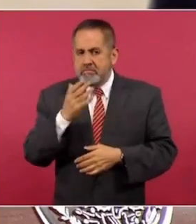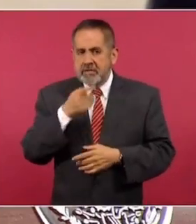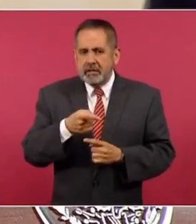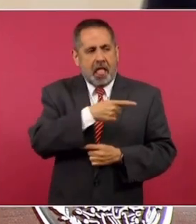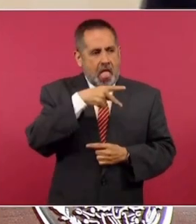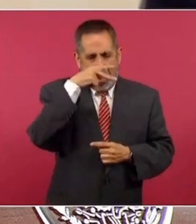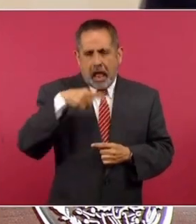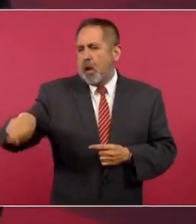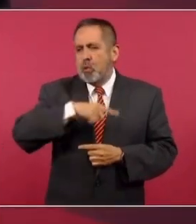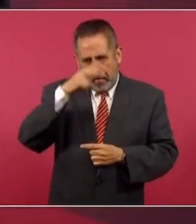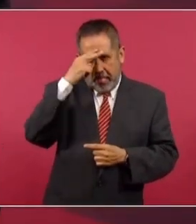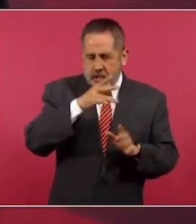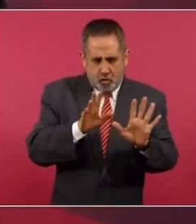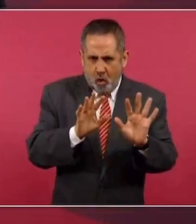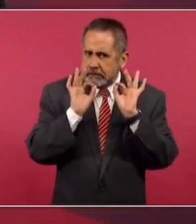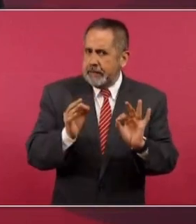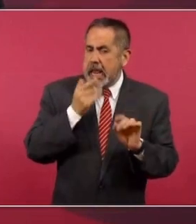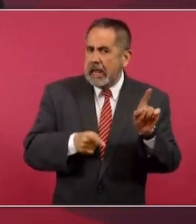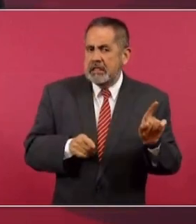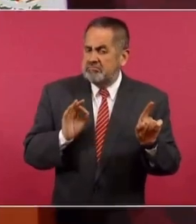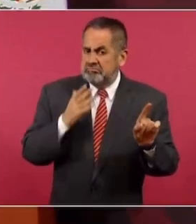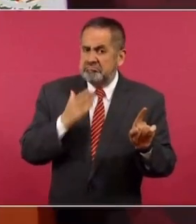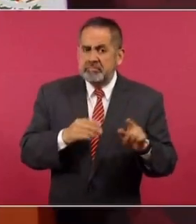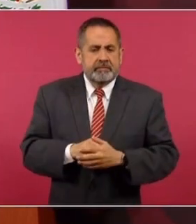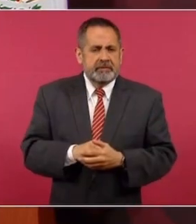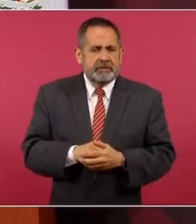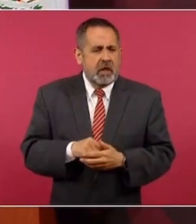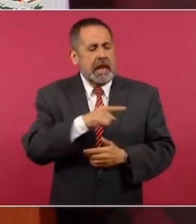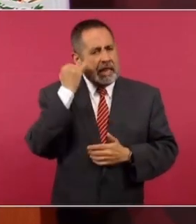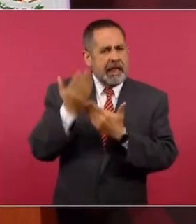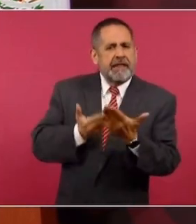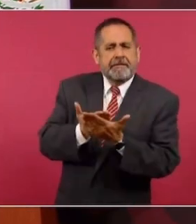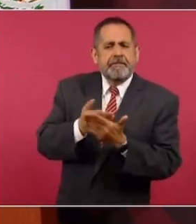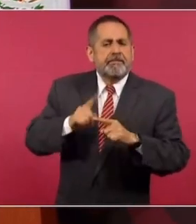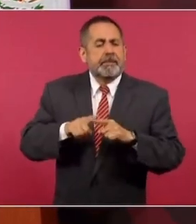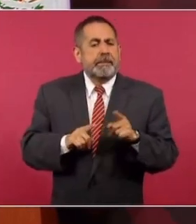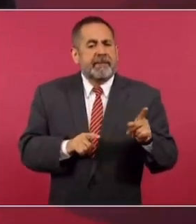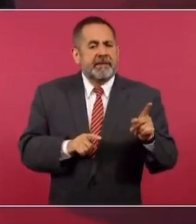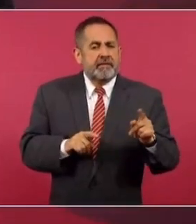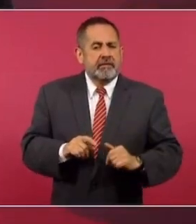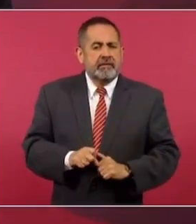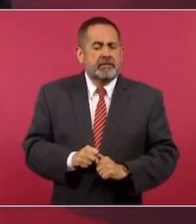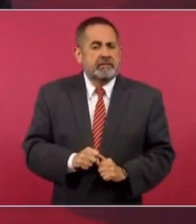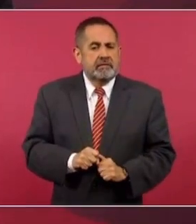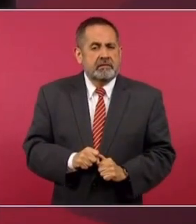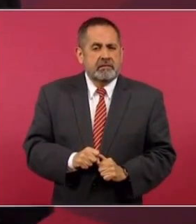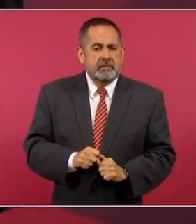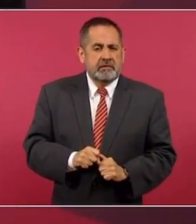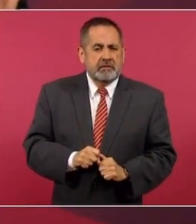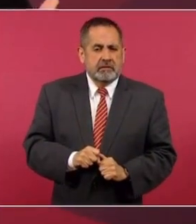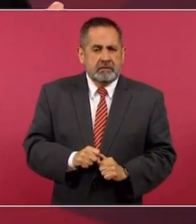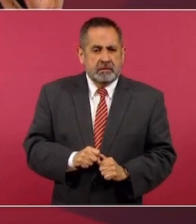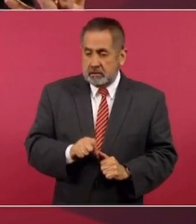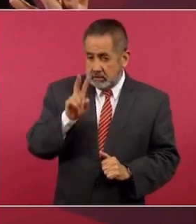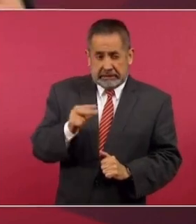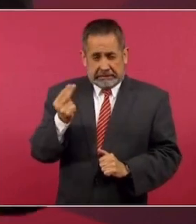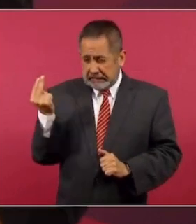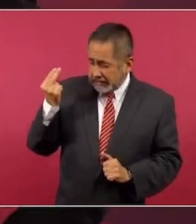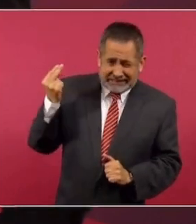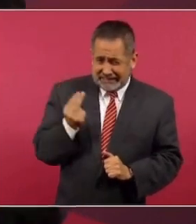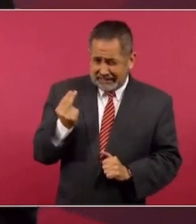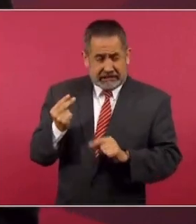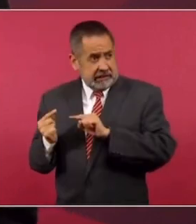se malinterpretó lo que dijo. Porque lo que está planteando es que los que tengan necesidad de